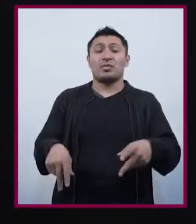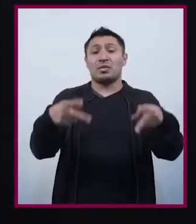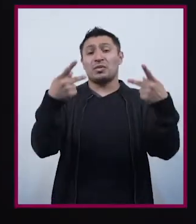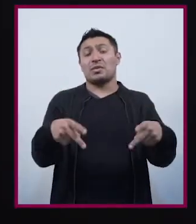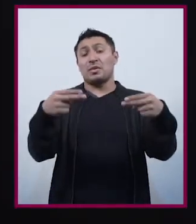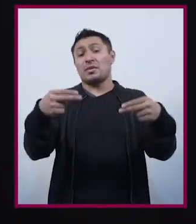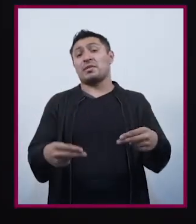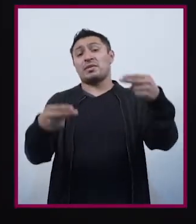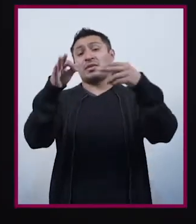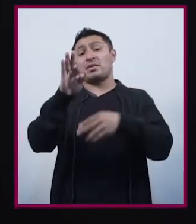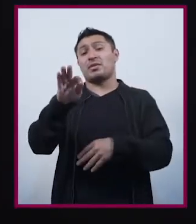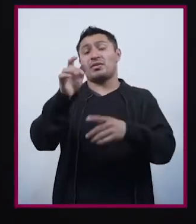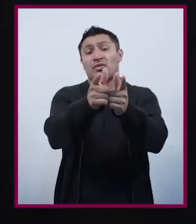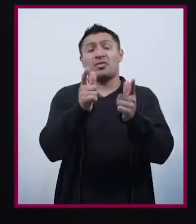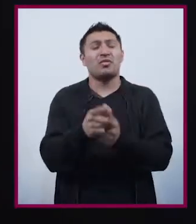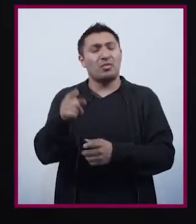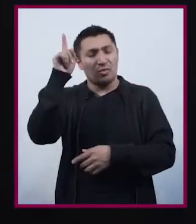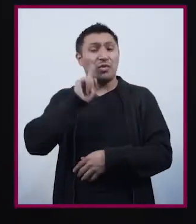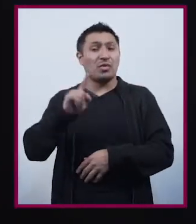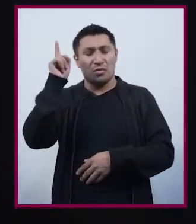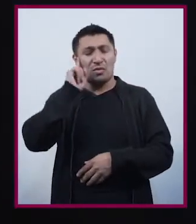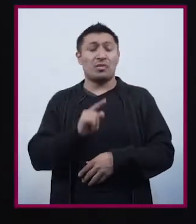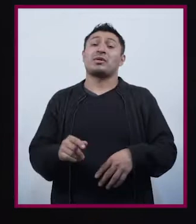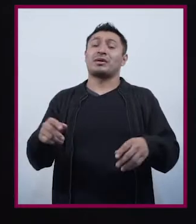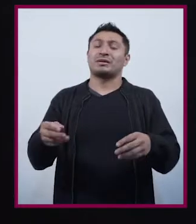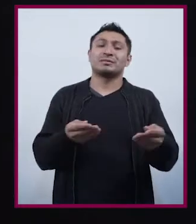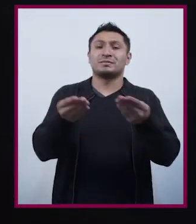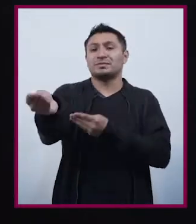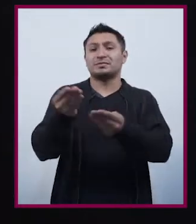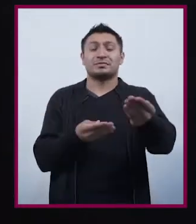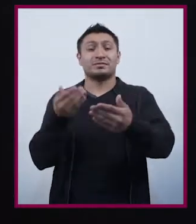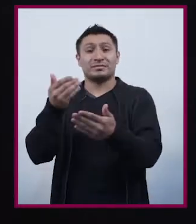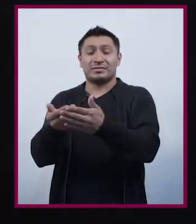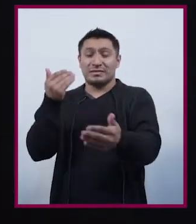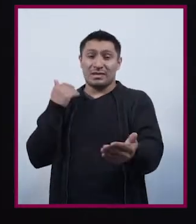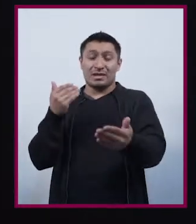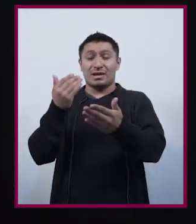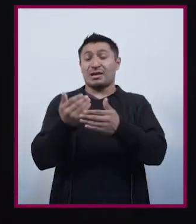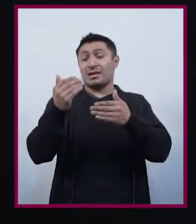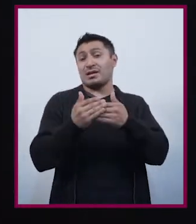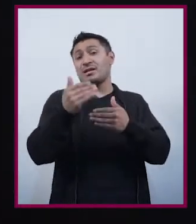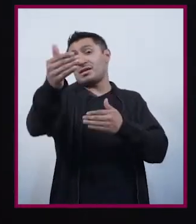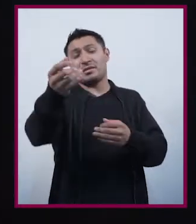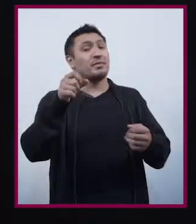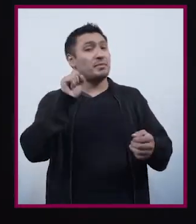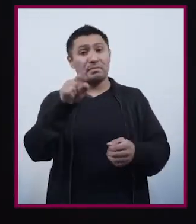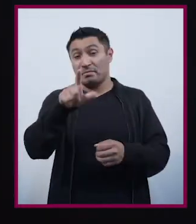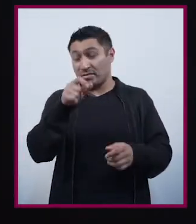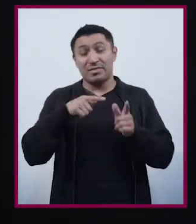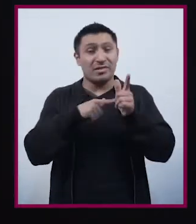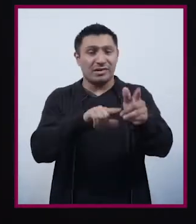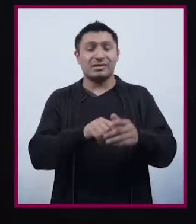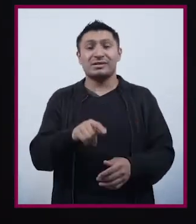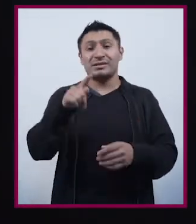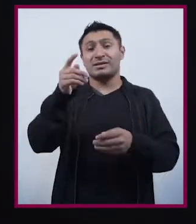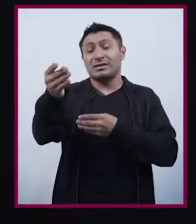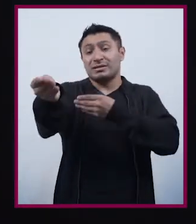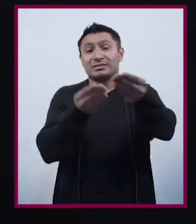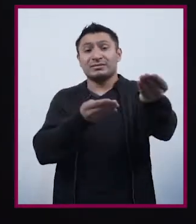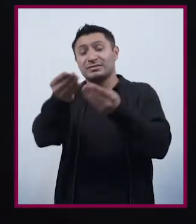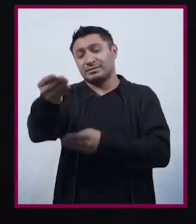fascinante? El antes y ahora de la mano en un mismo instante. De igual manera, en la